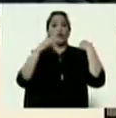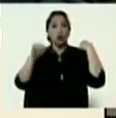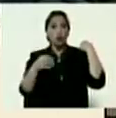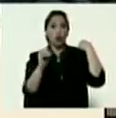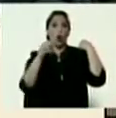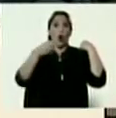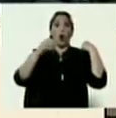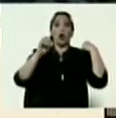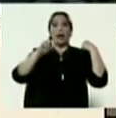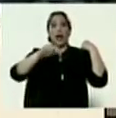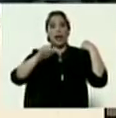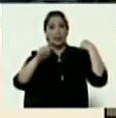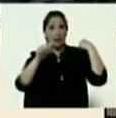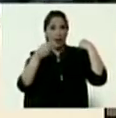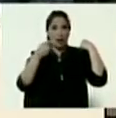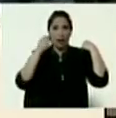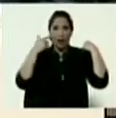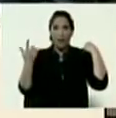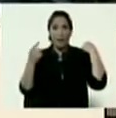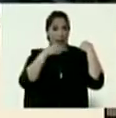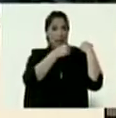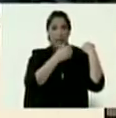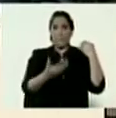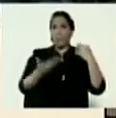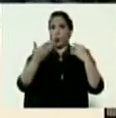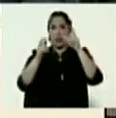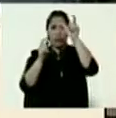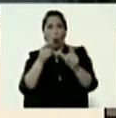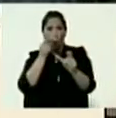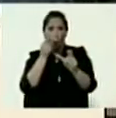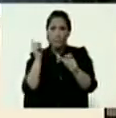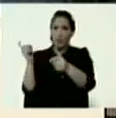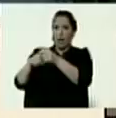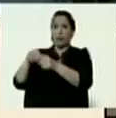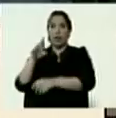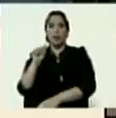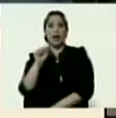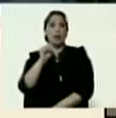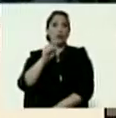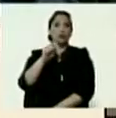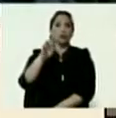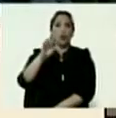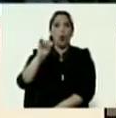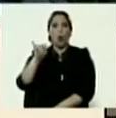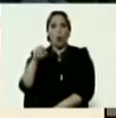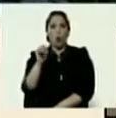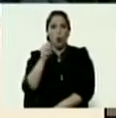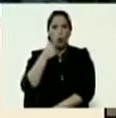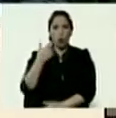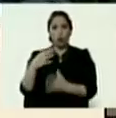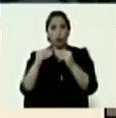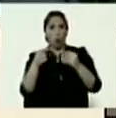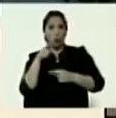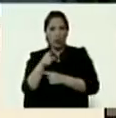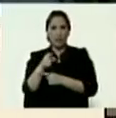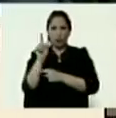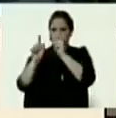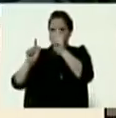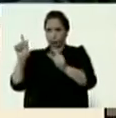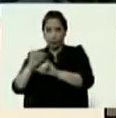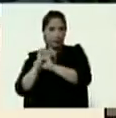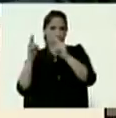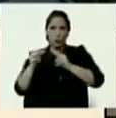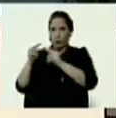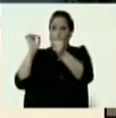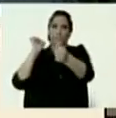de la banda Los Rastrojos. Todo esto que les acabo de relatar son hechos conocidos. La captura